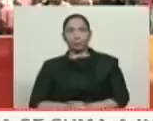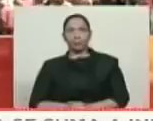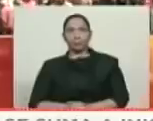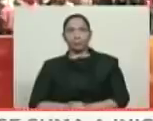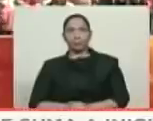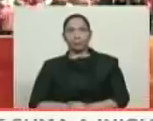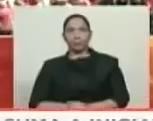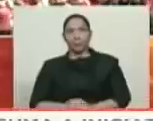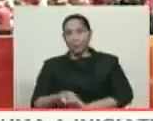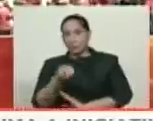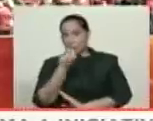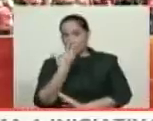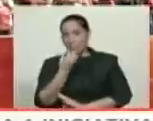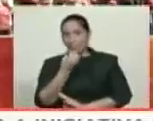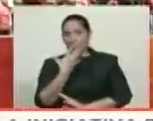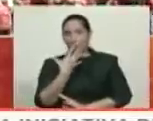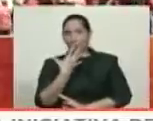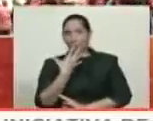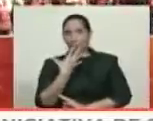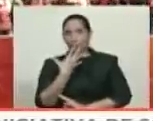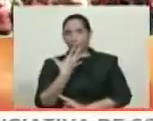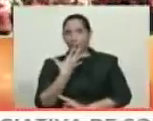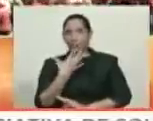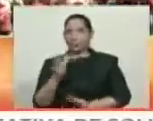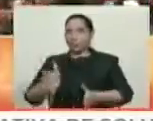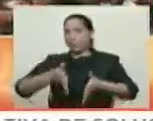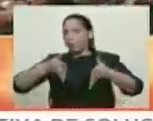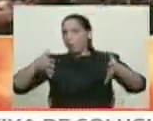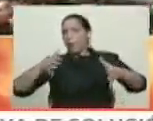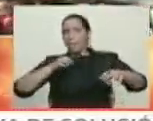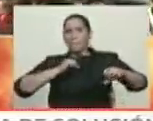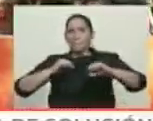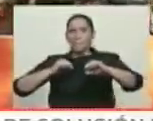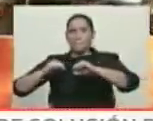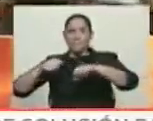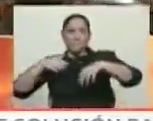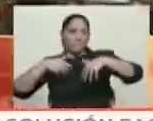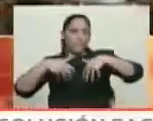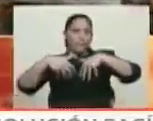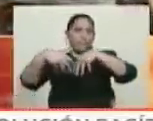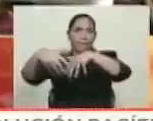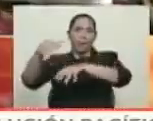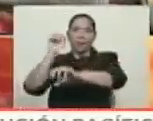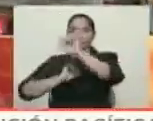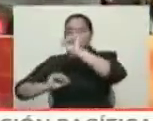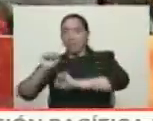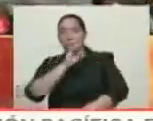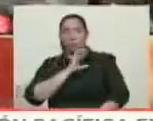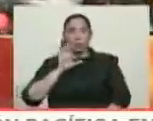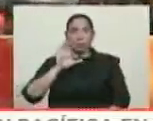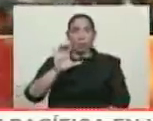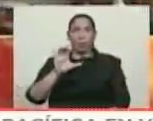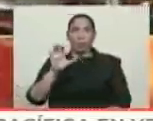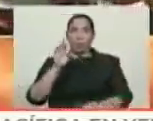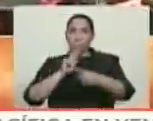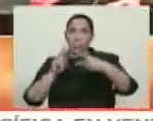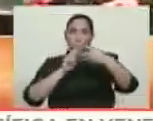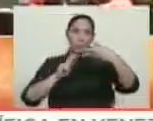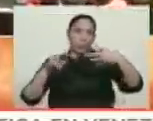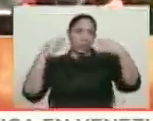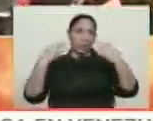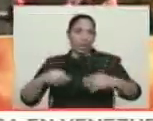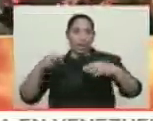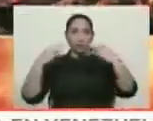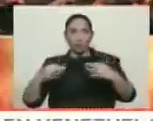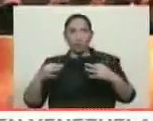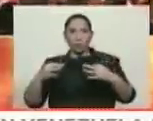el Palacio de Miraflores, esta gran marcha por la defensa de la soberanía de los recursos naturales.